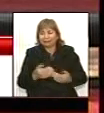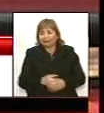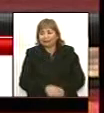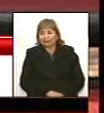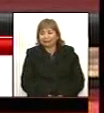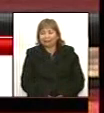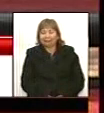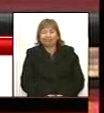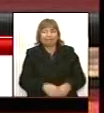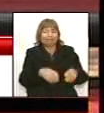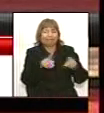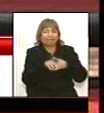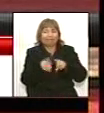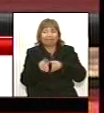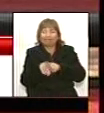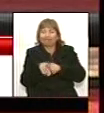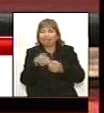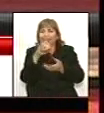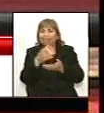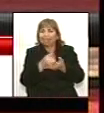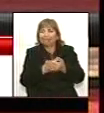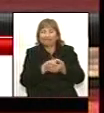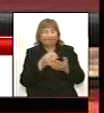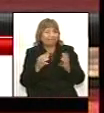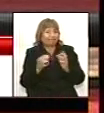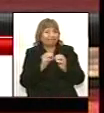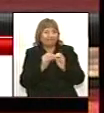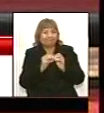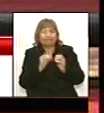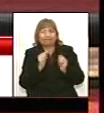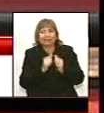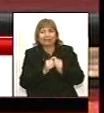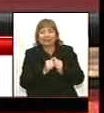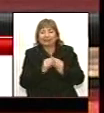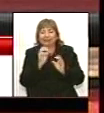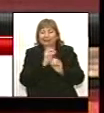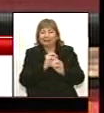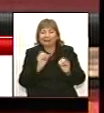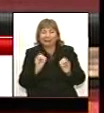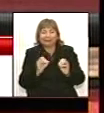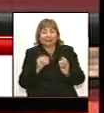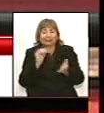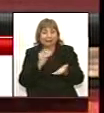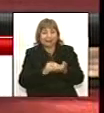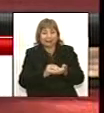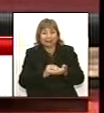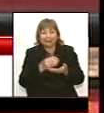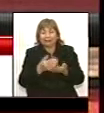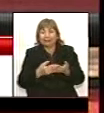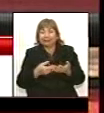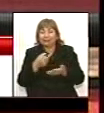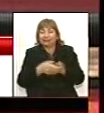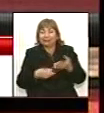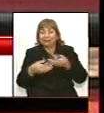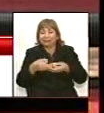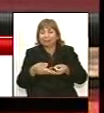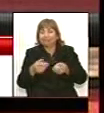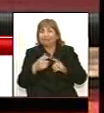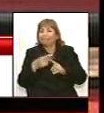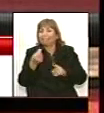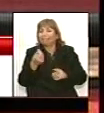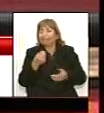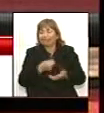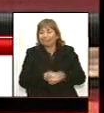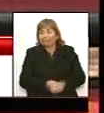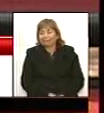2019, la misma que se sujeta al presupuesto institucional de la entidad sin demandar recursos adicionales al Tesoro Público y quedando